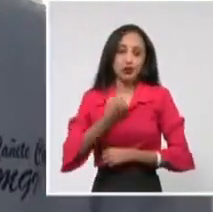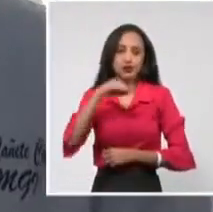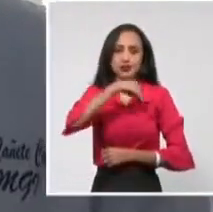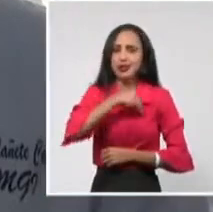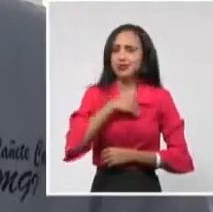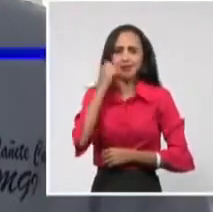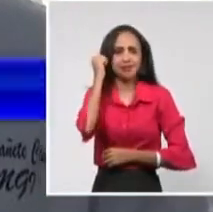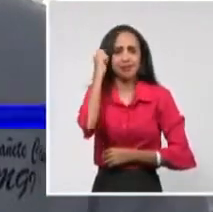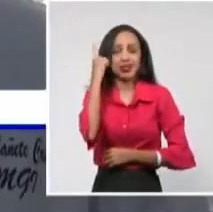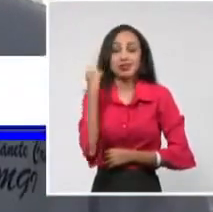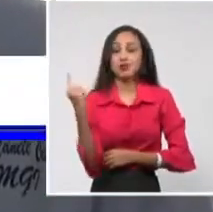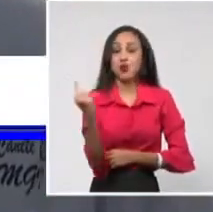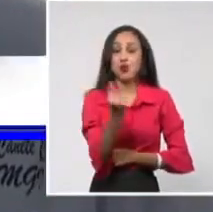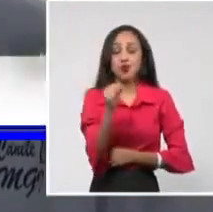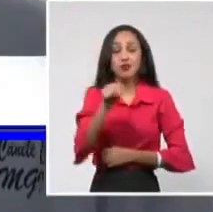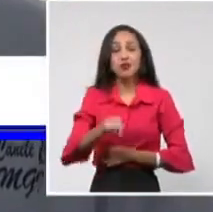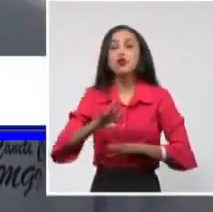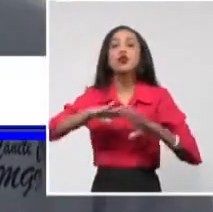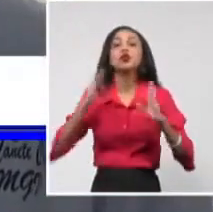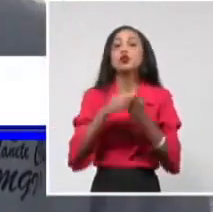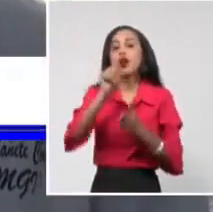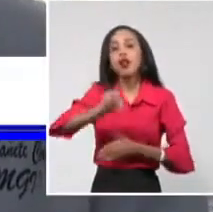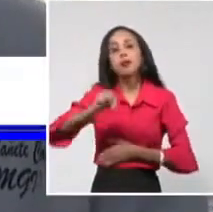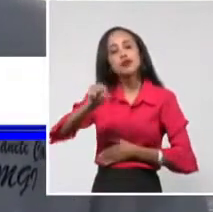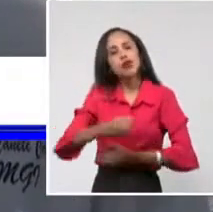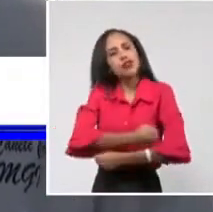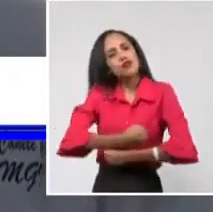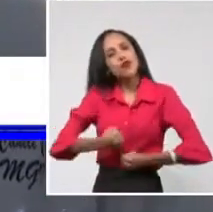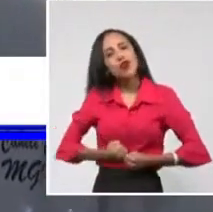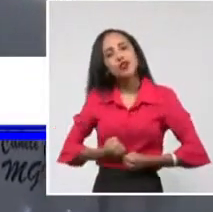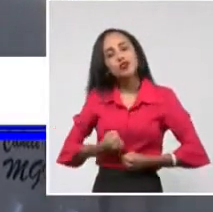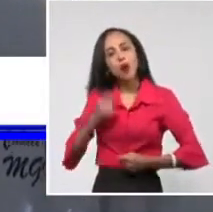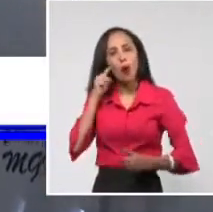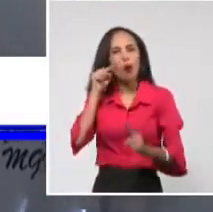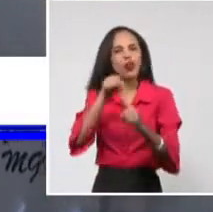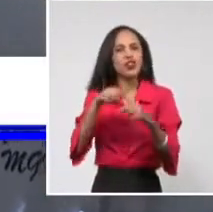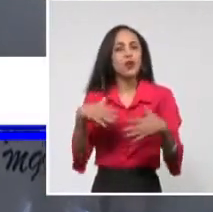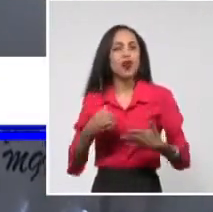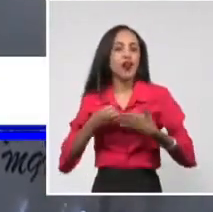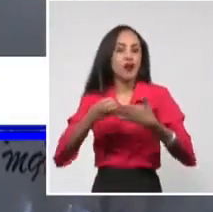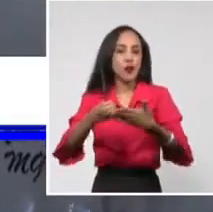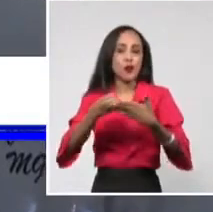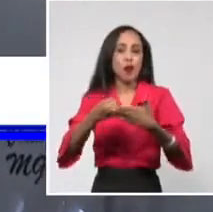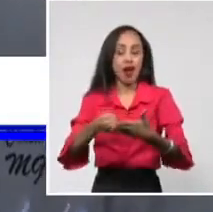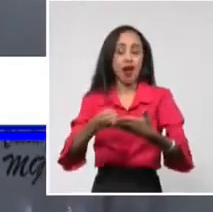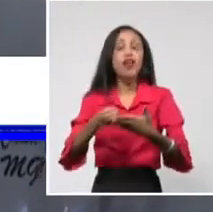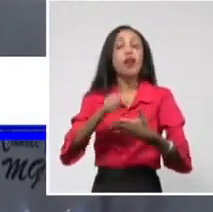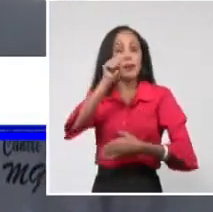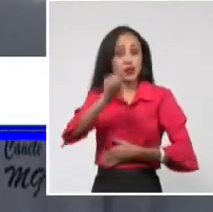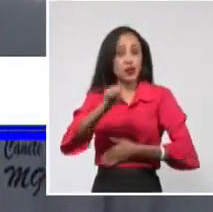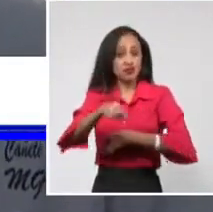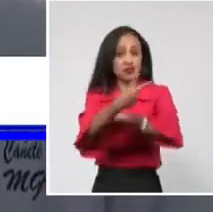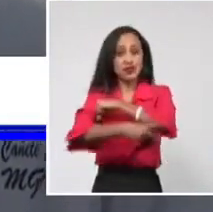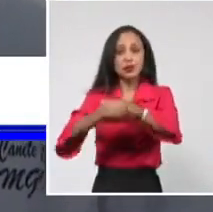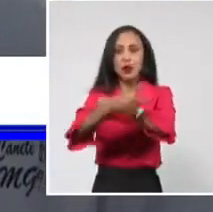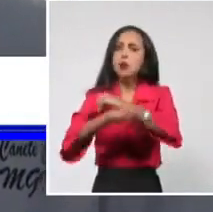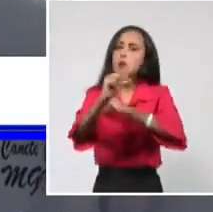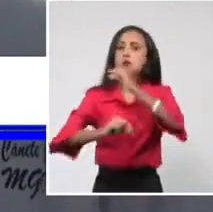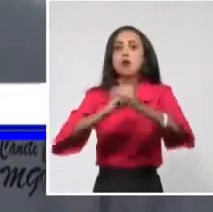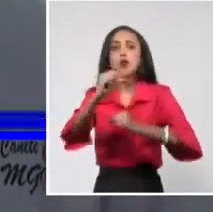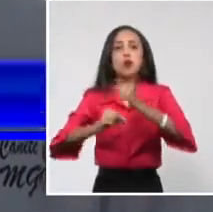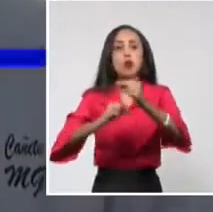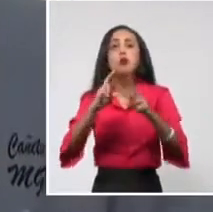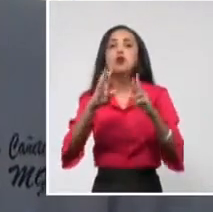única, donde todo el mundo puso sus esfuerzos en unión del equipo guineano, y fuimos logrando poco a poco resultados que hoy